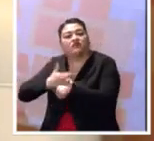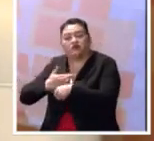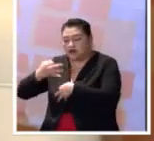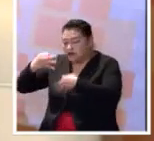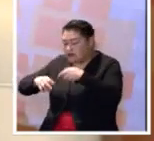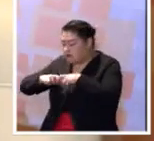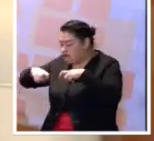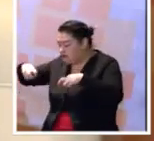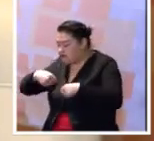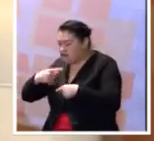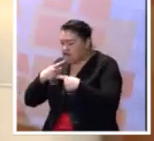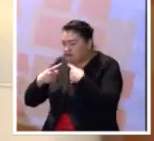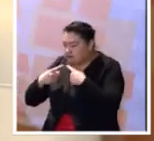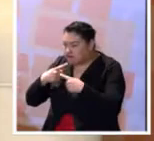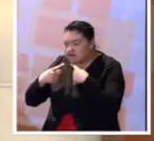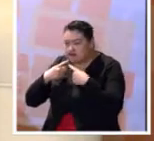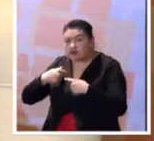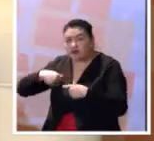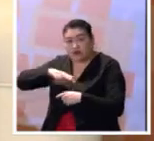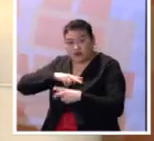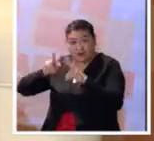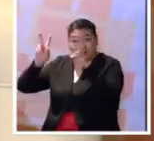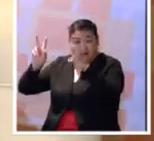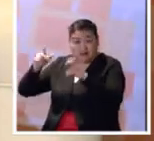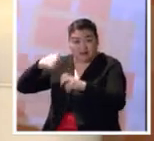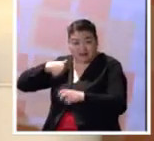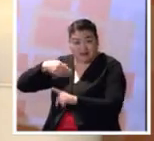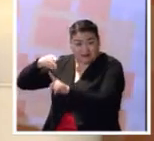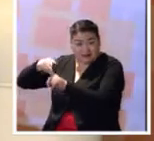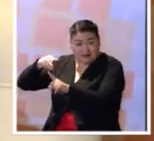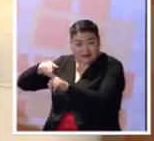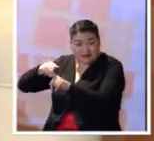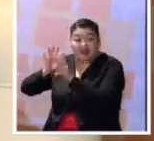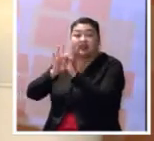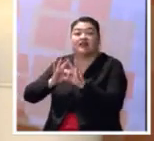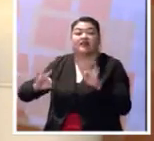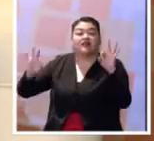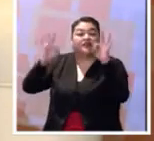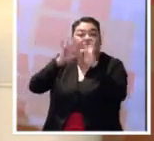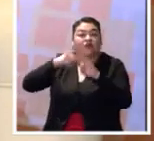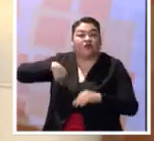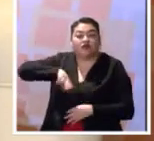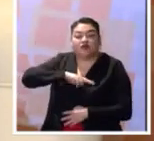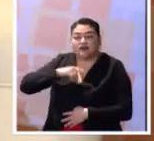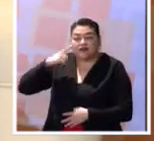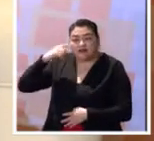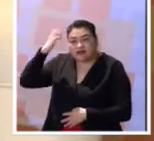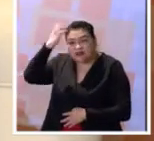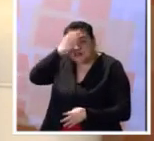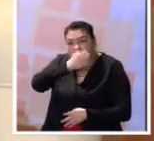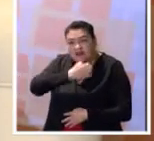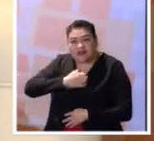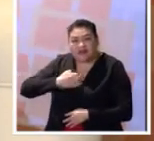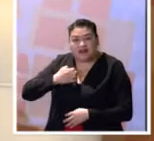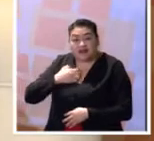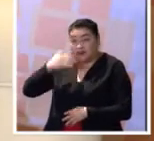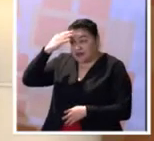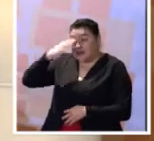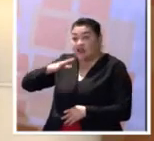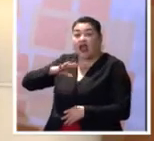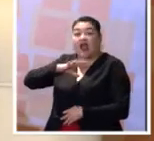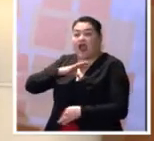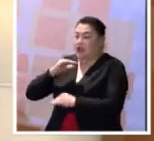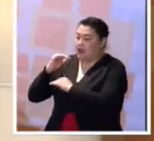y personas que están en política de manera activa, no podemos dejar de ver que en efecto, las cuotas y